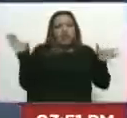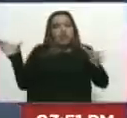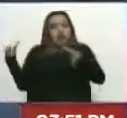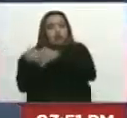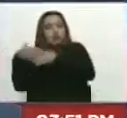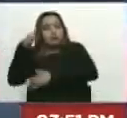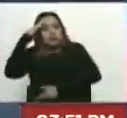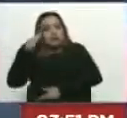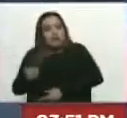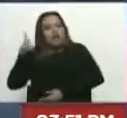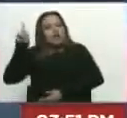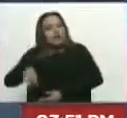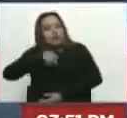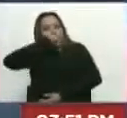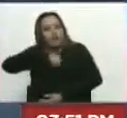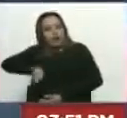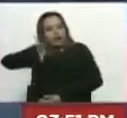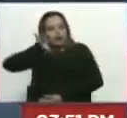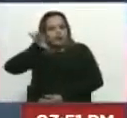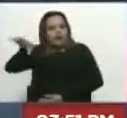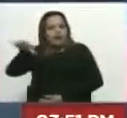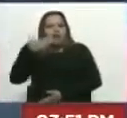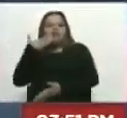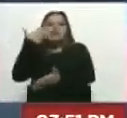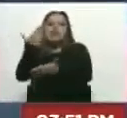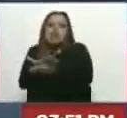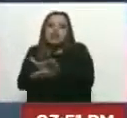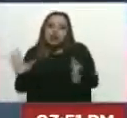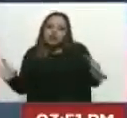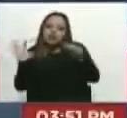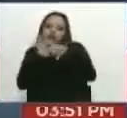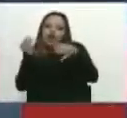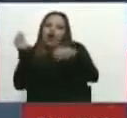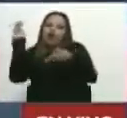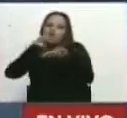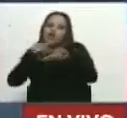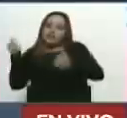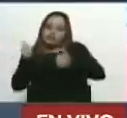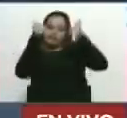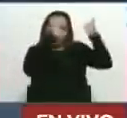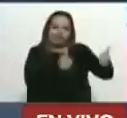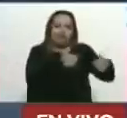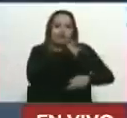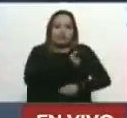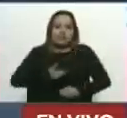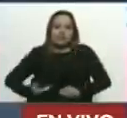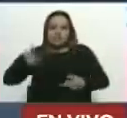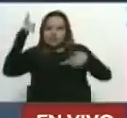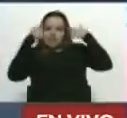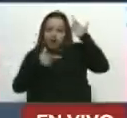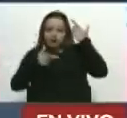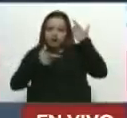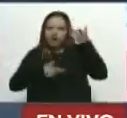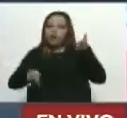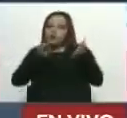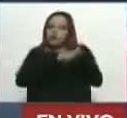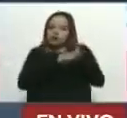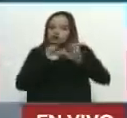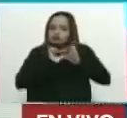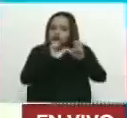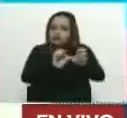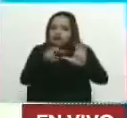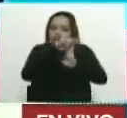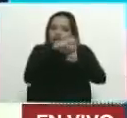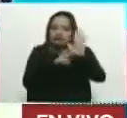y unos militares patriotas también pidiendo la restitución del hilo constitucional y el retorno del presidente Hugo